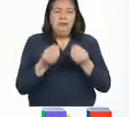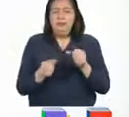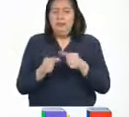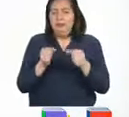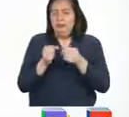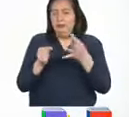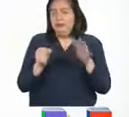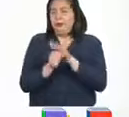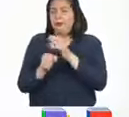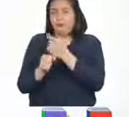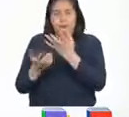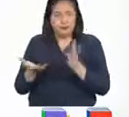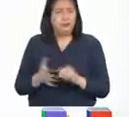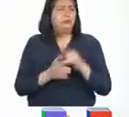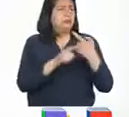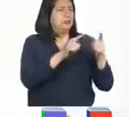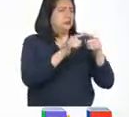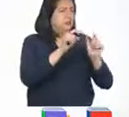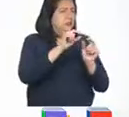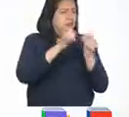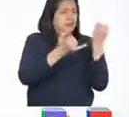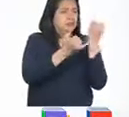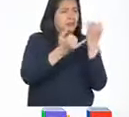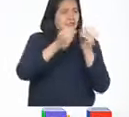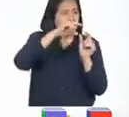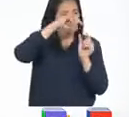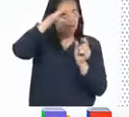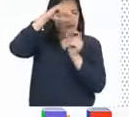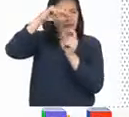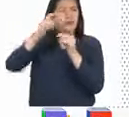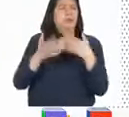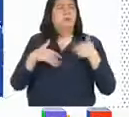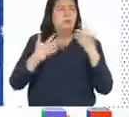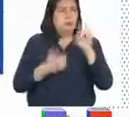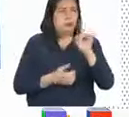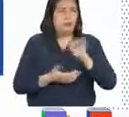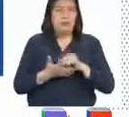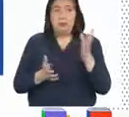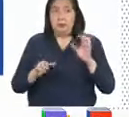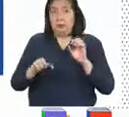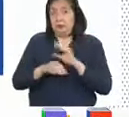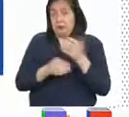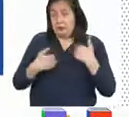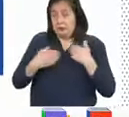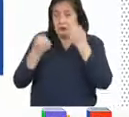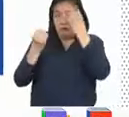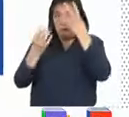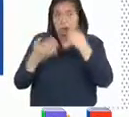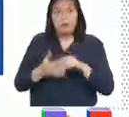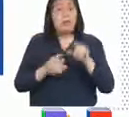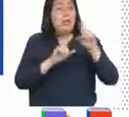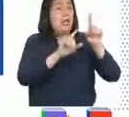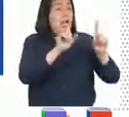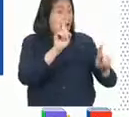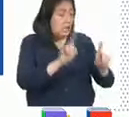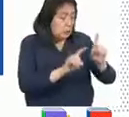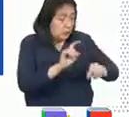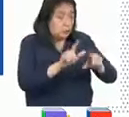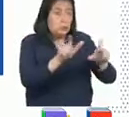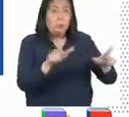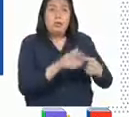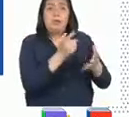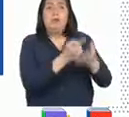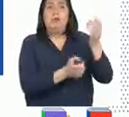y los distintos gráficos estadísticos que pueden utilizar. Solo necesitan obtener la información de algún tipo de